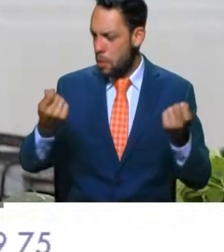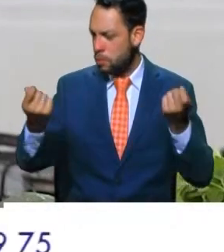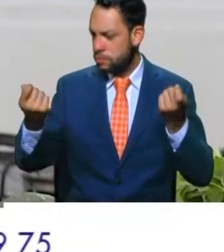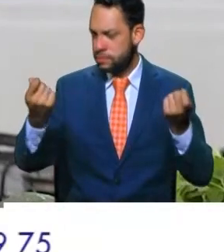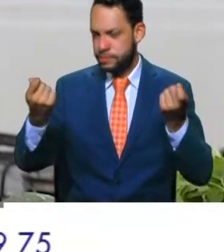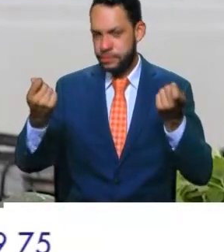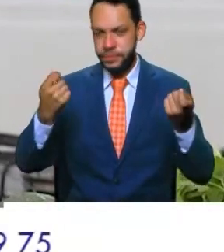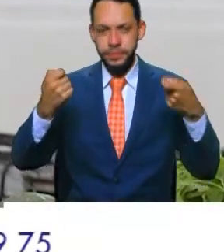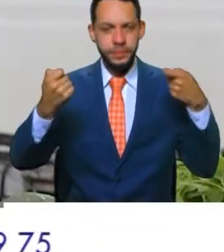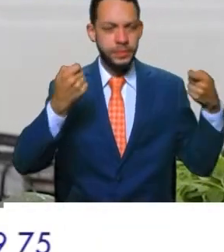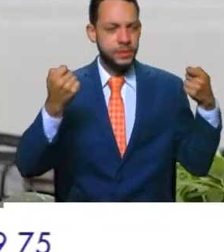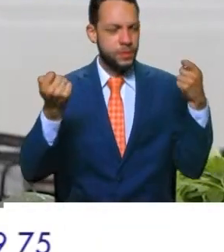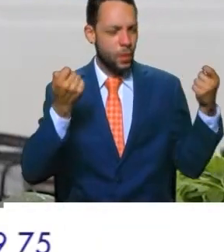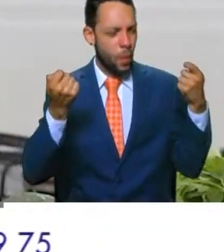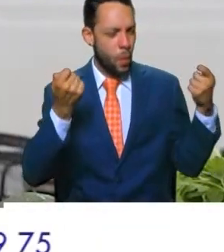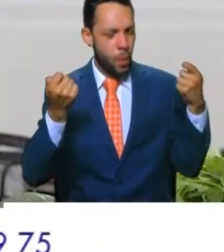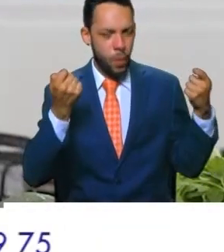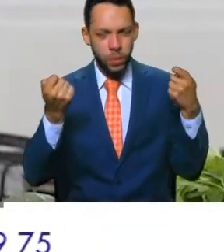nivel de saciedad